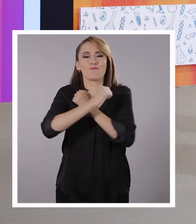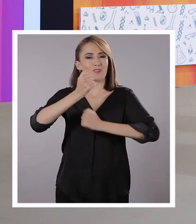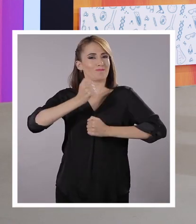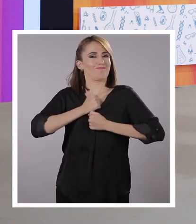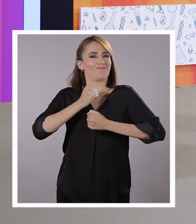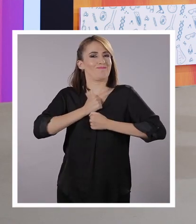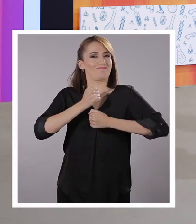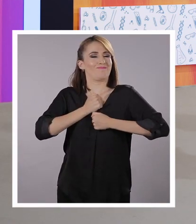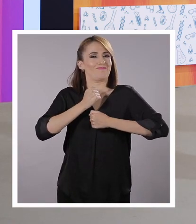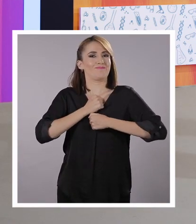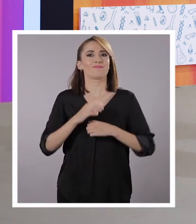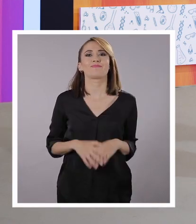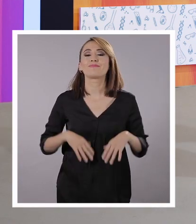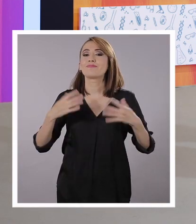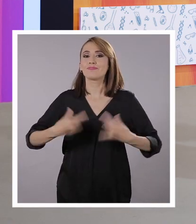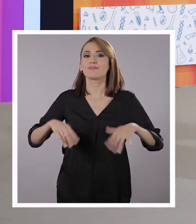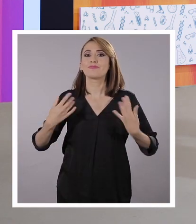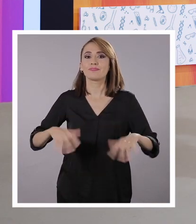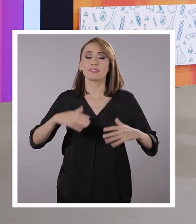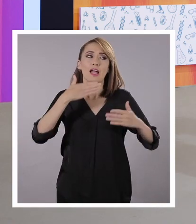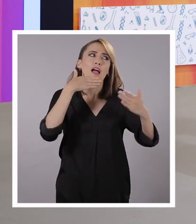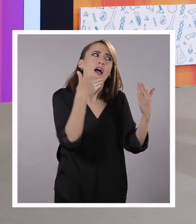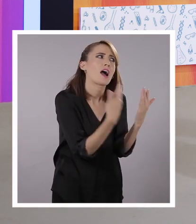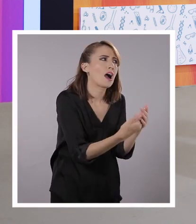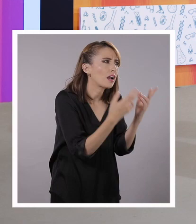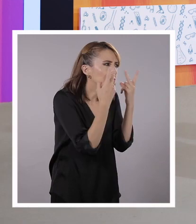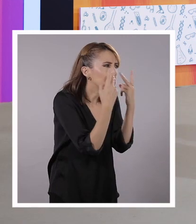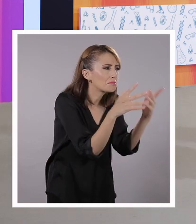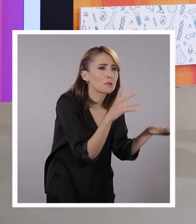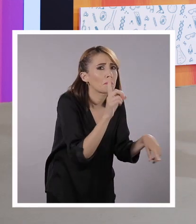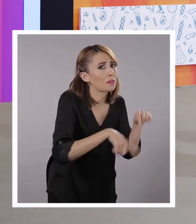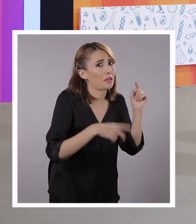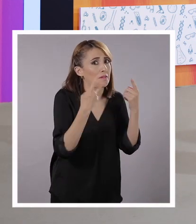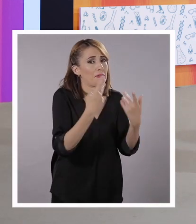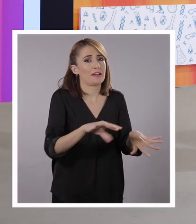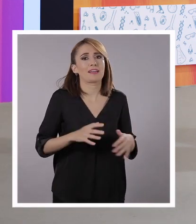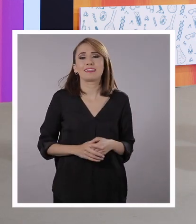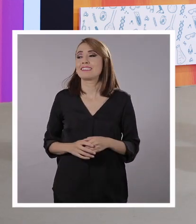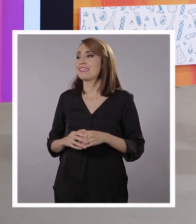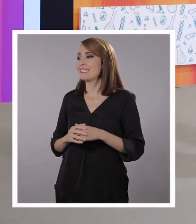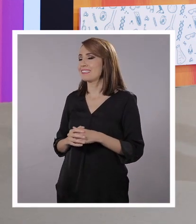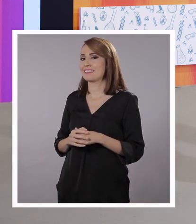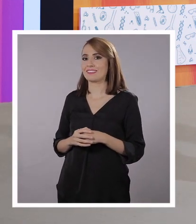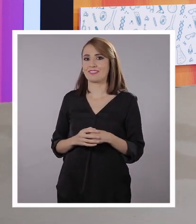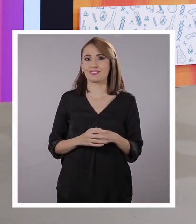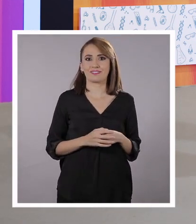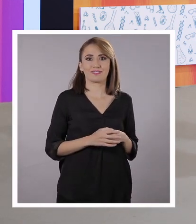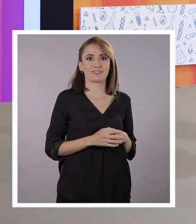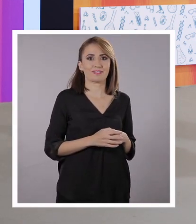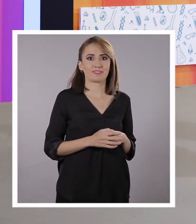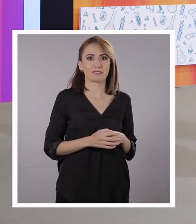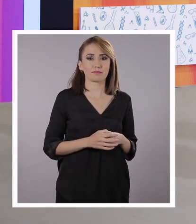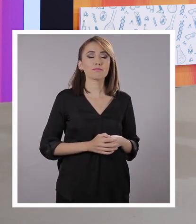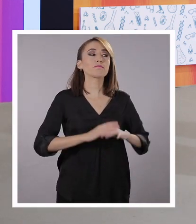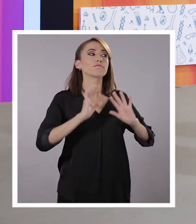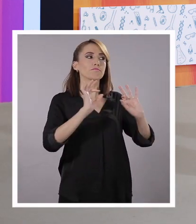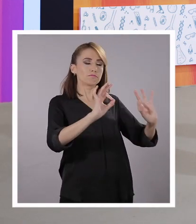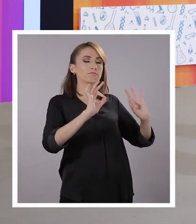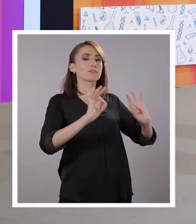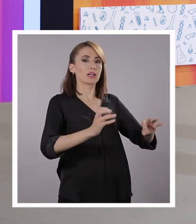amor propio. Gracias, profe, es que no la alcanzaba a ver bien. No te preocupes.